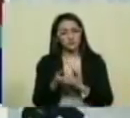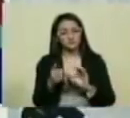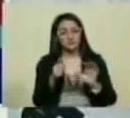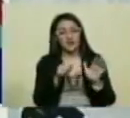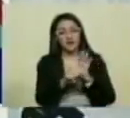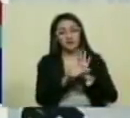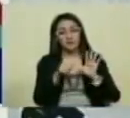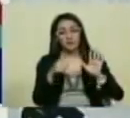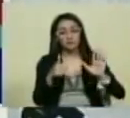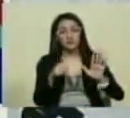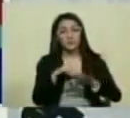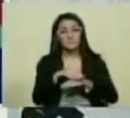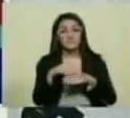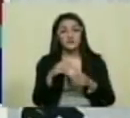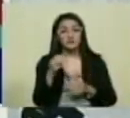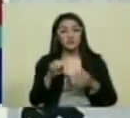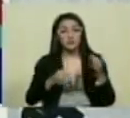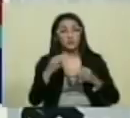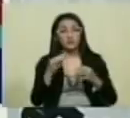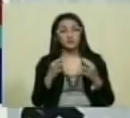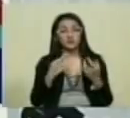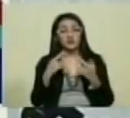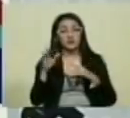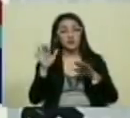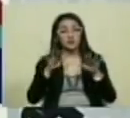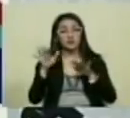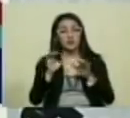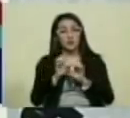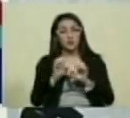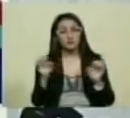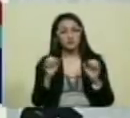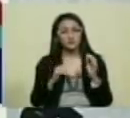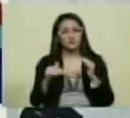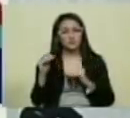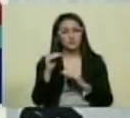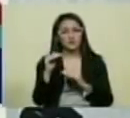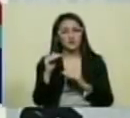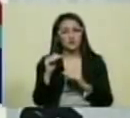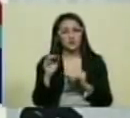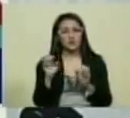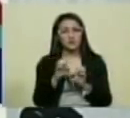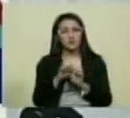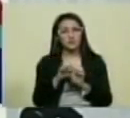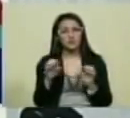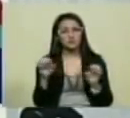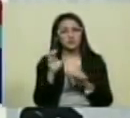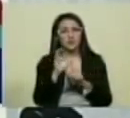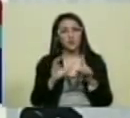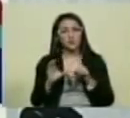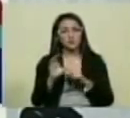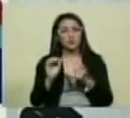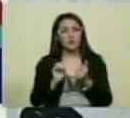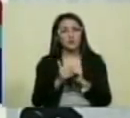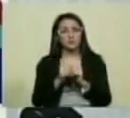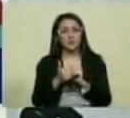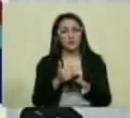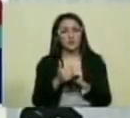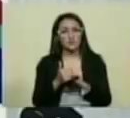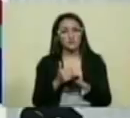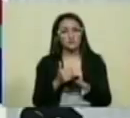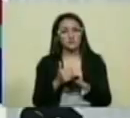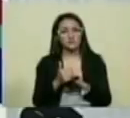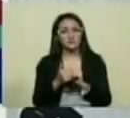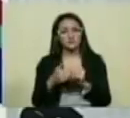Los ministros de Interior y Justicia, de Relaciones Exteriores, de Educación Superior, de Educación, Cultura y Deportes, de Ambiente y de los